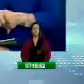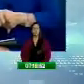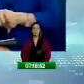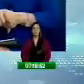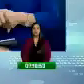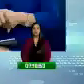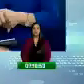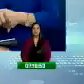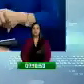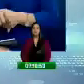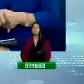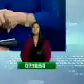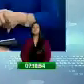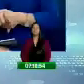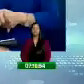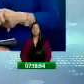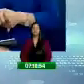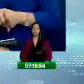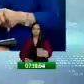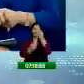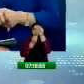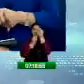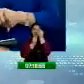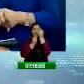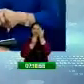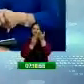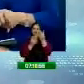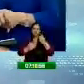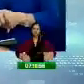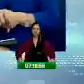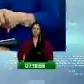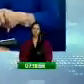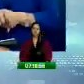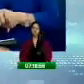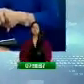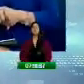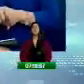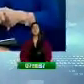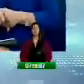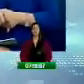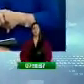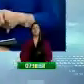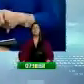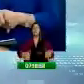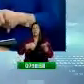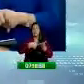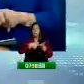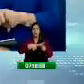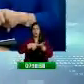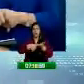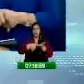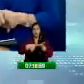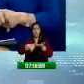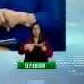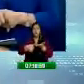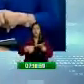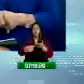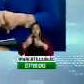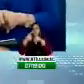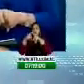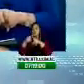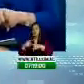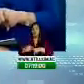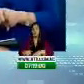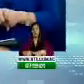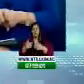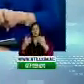que todos estamos completamente sin contagio, estamos cumpliendo todos los